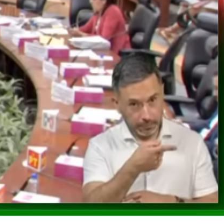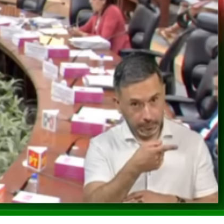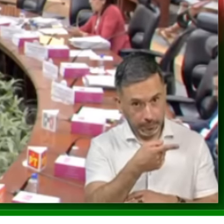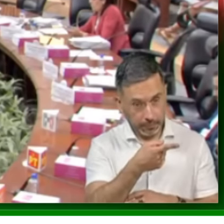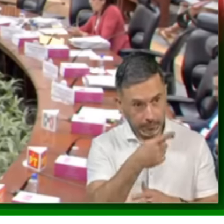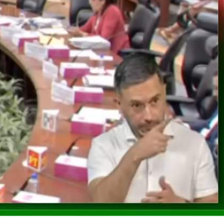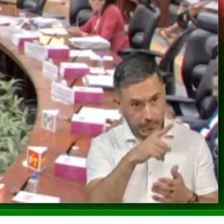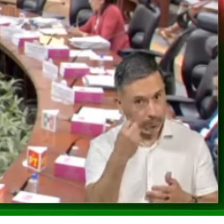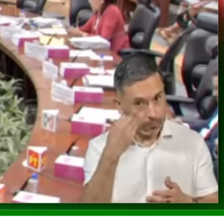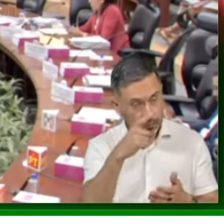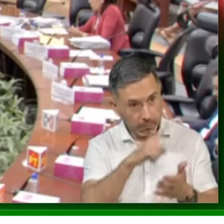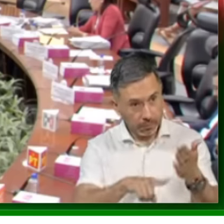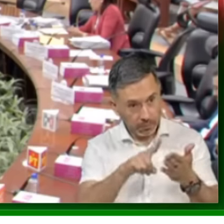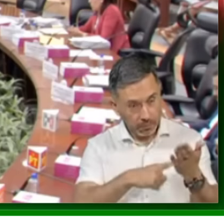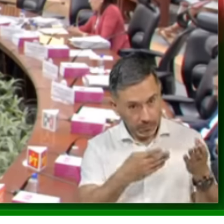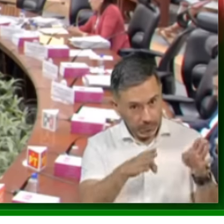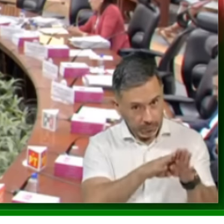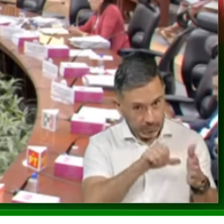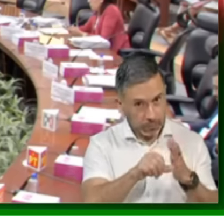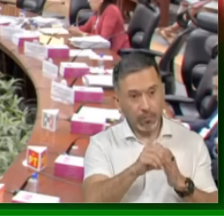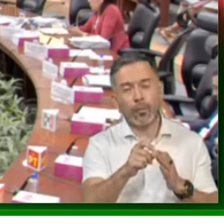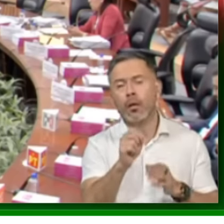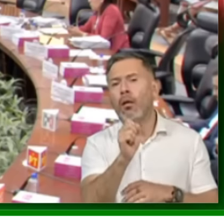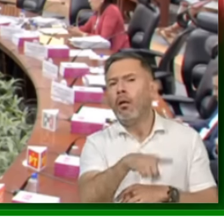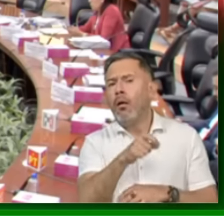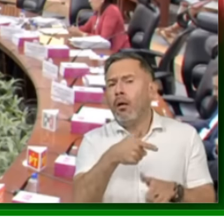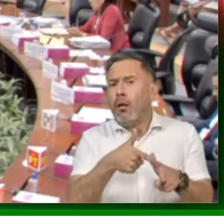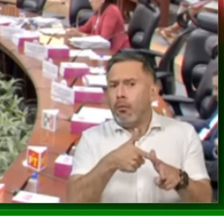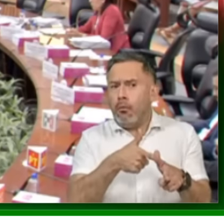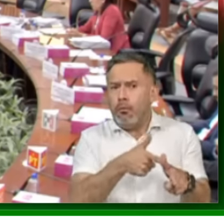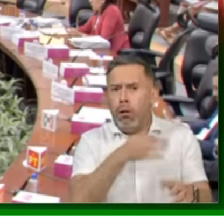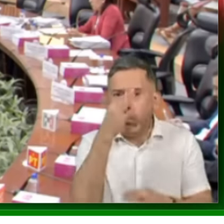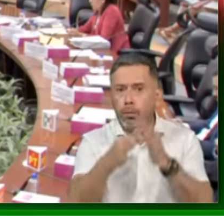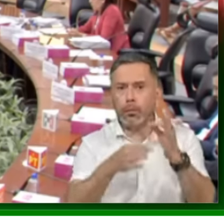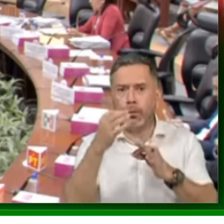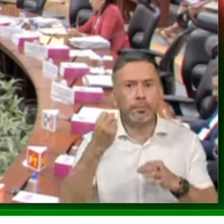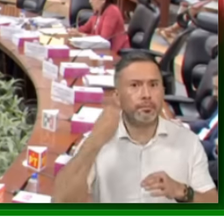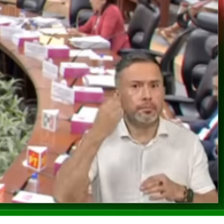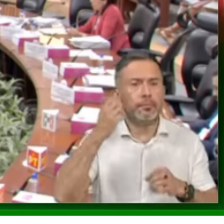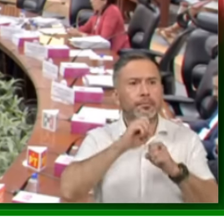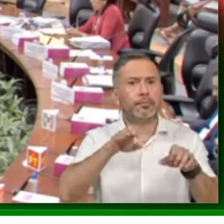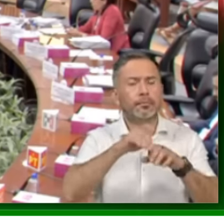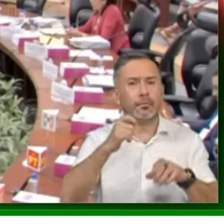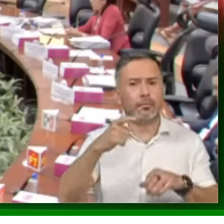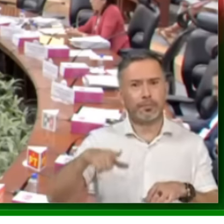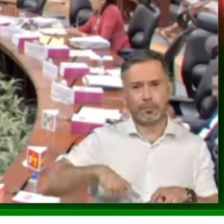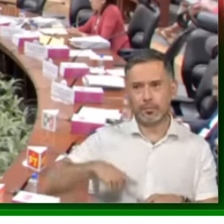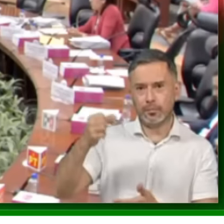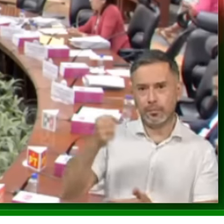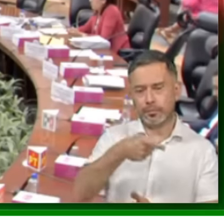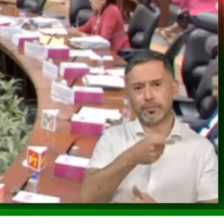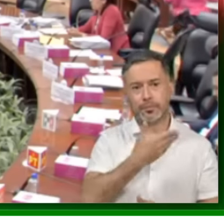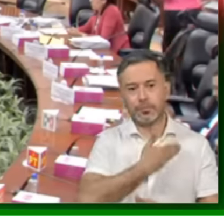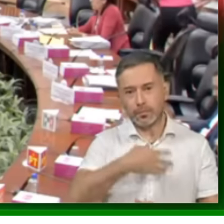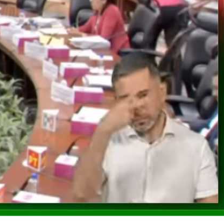su campaña electoral permanente de uso de recursos públicos por parte del titular del